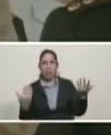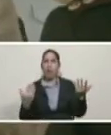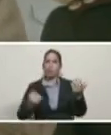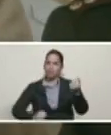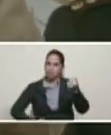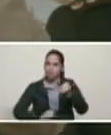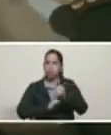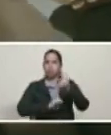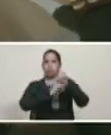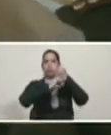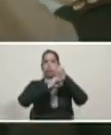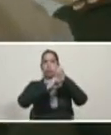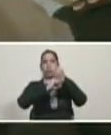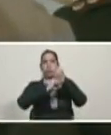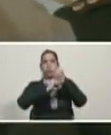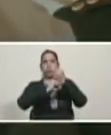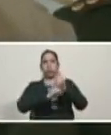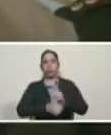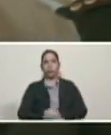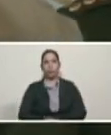impulsor.